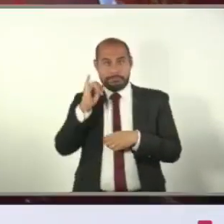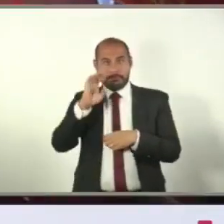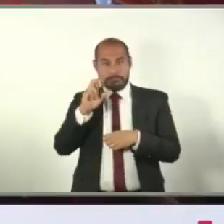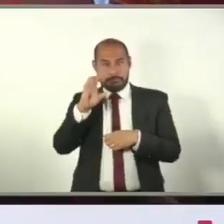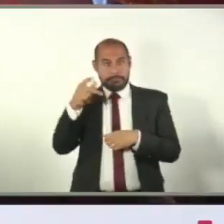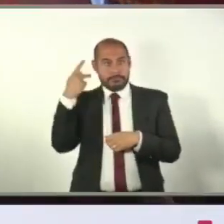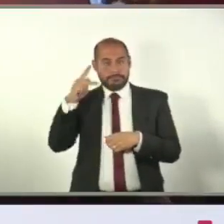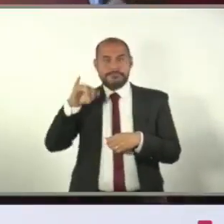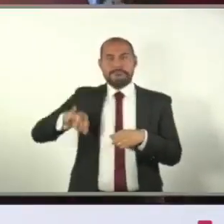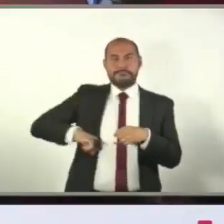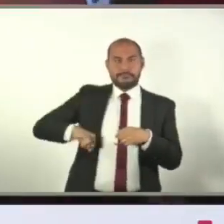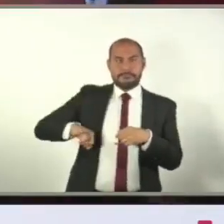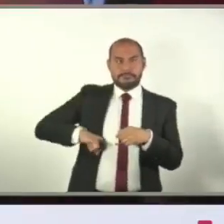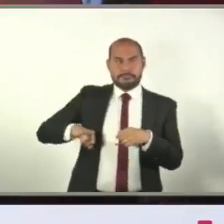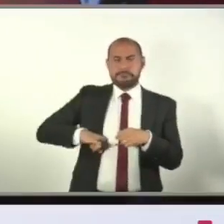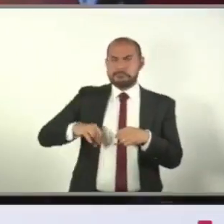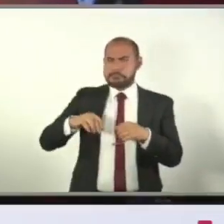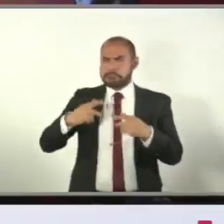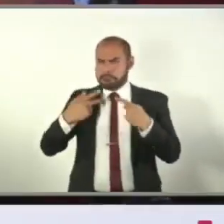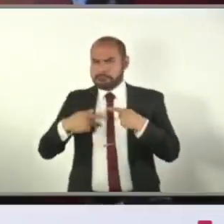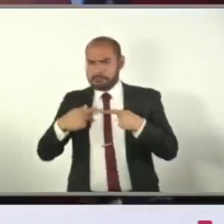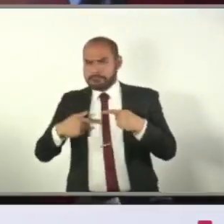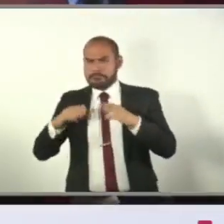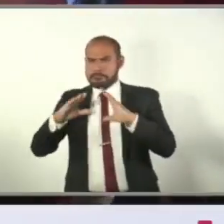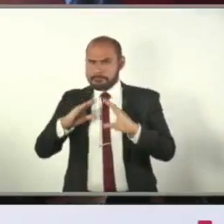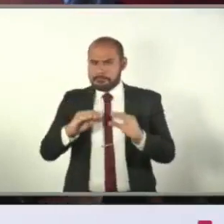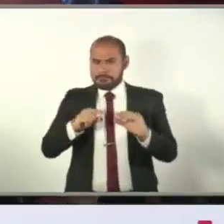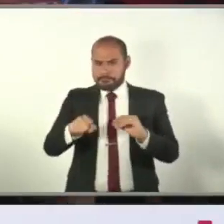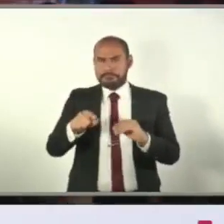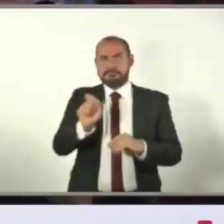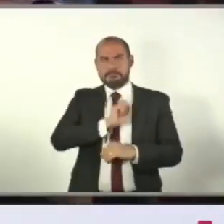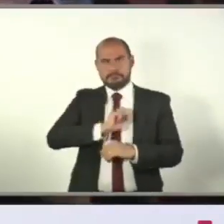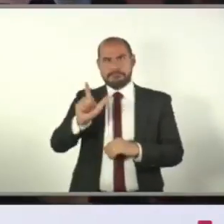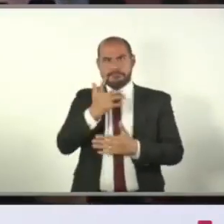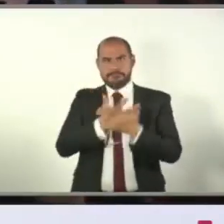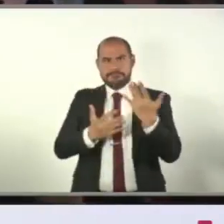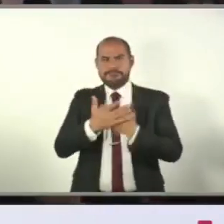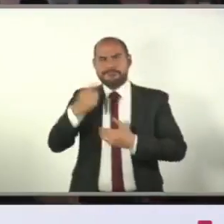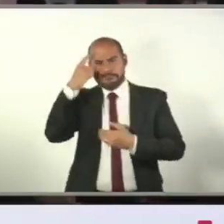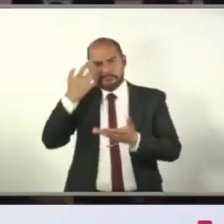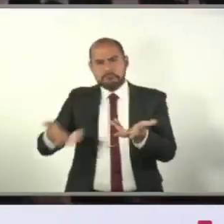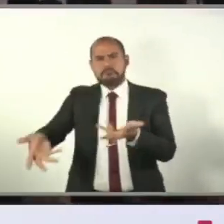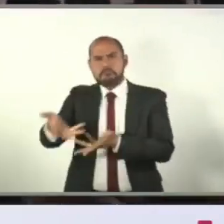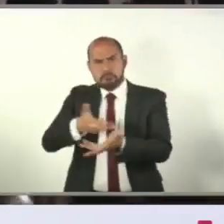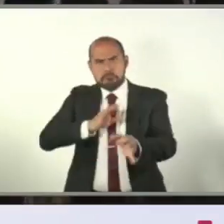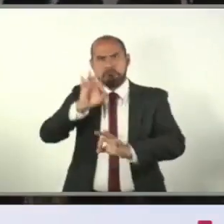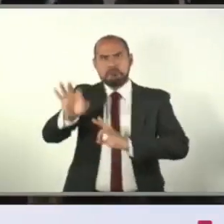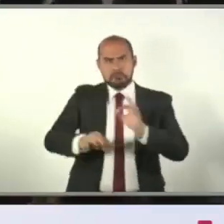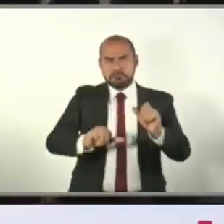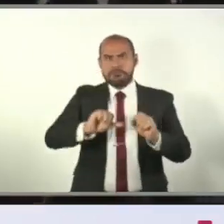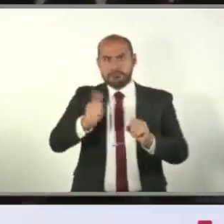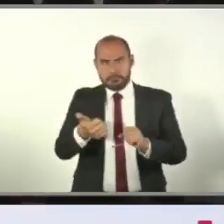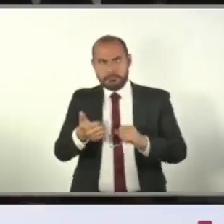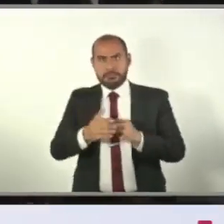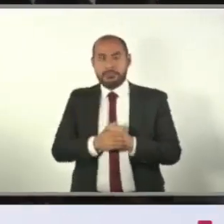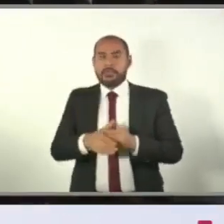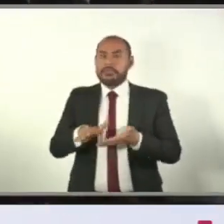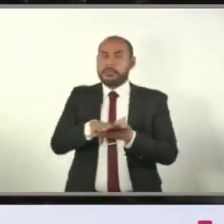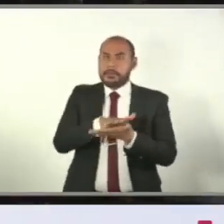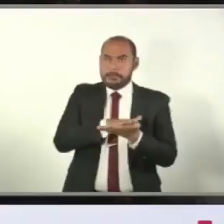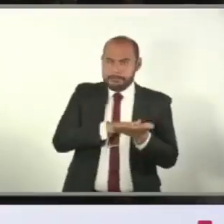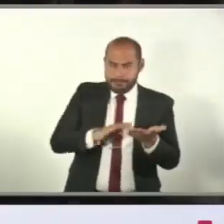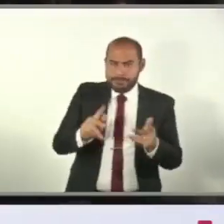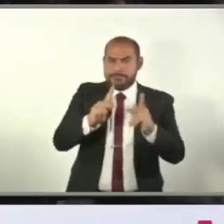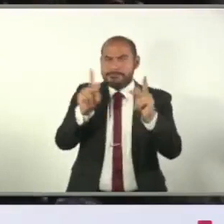le interesa formar personas que ejerzan su profesión en beneficio de los demás, desde la compasión, la humildad,